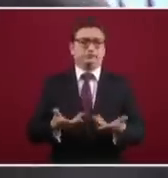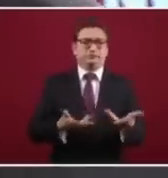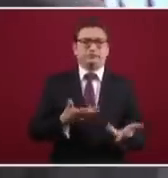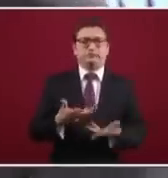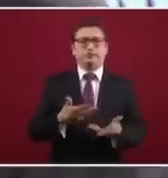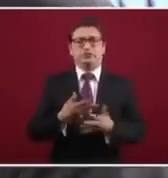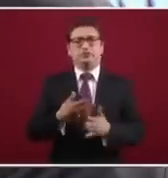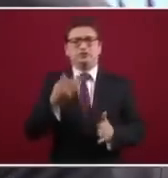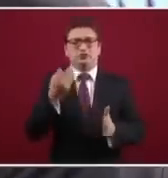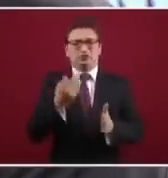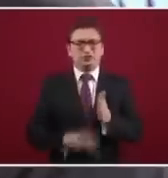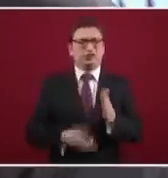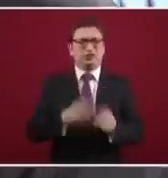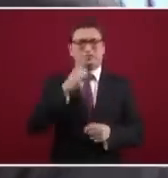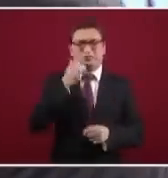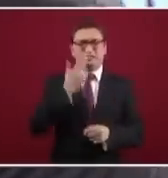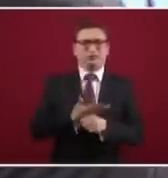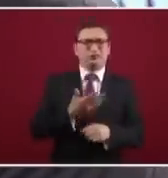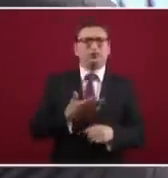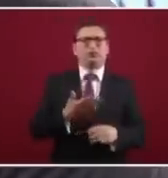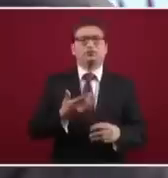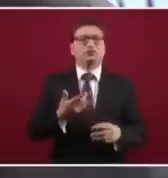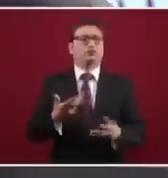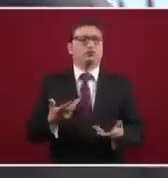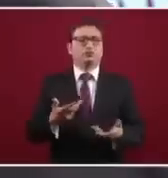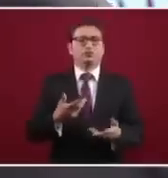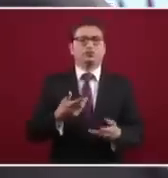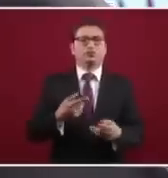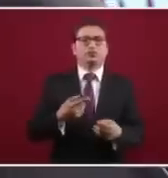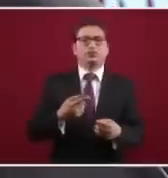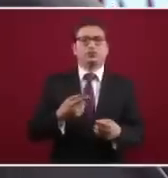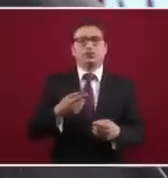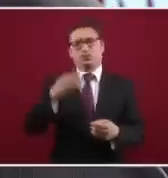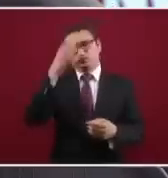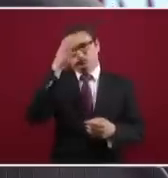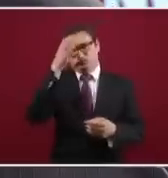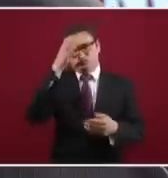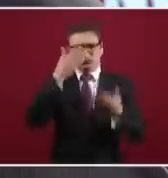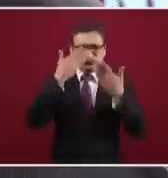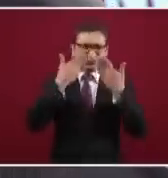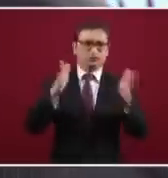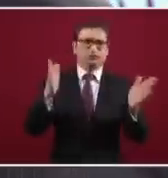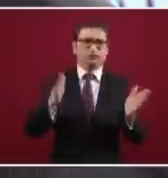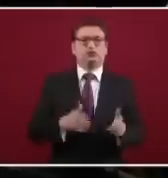la falta de responsabilidad, de conciencia